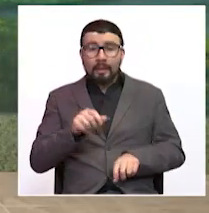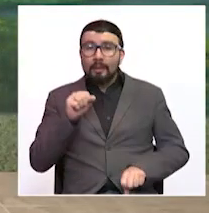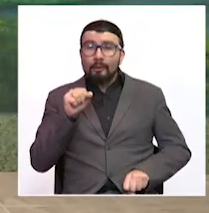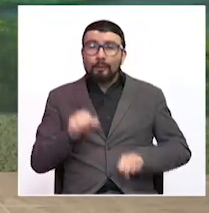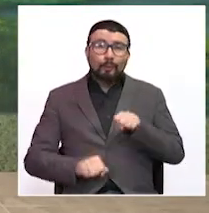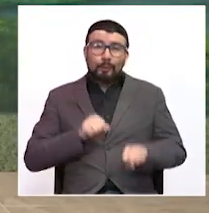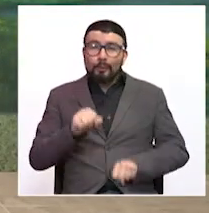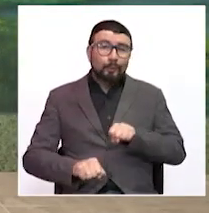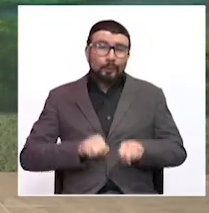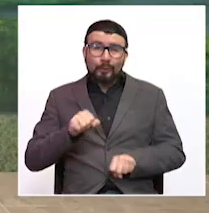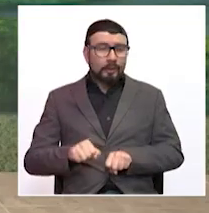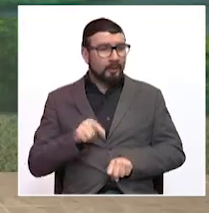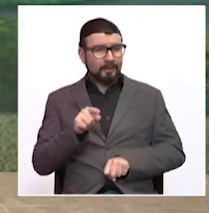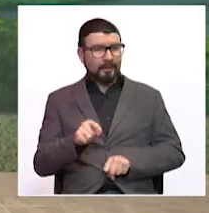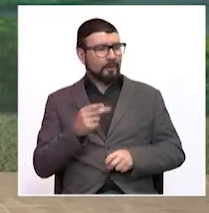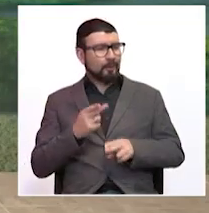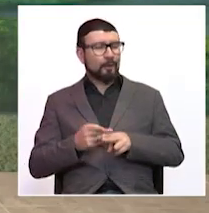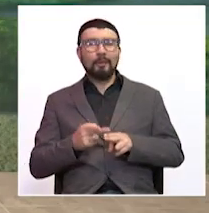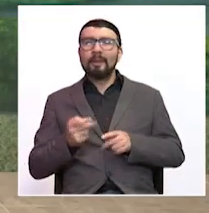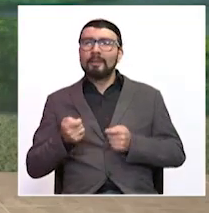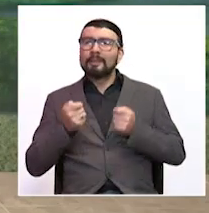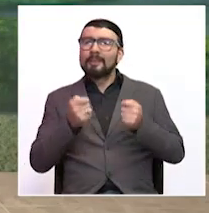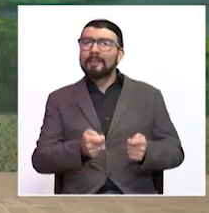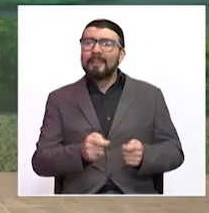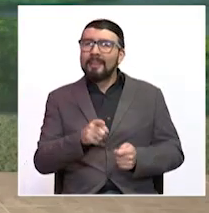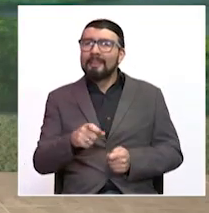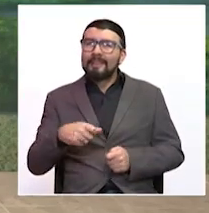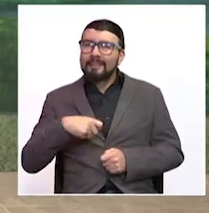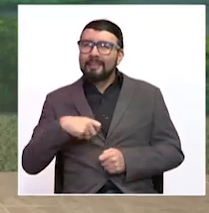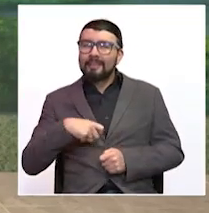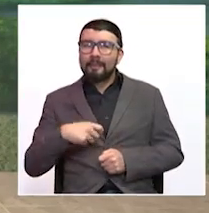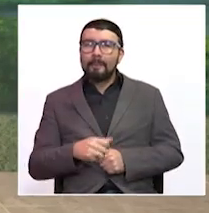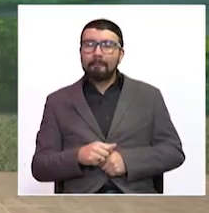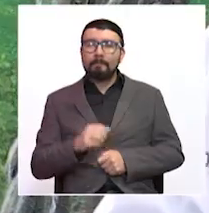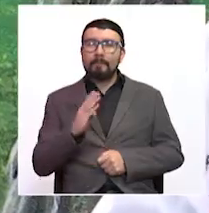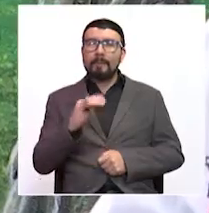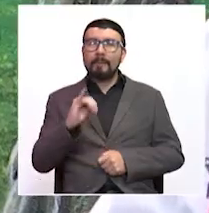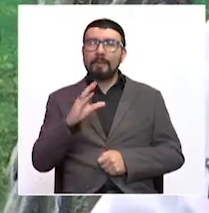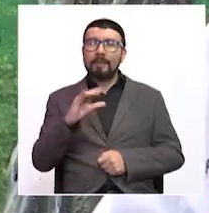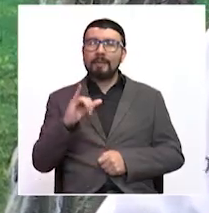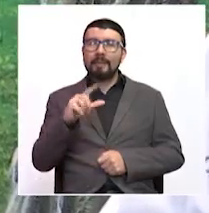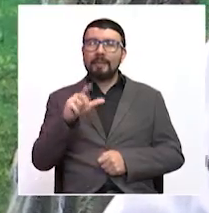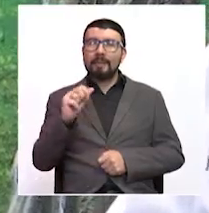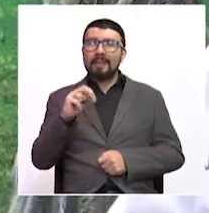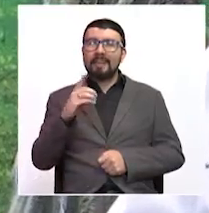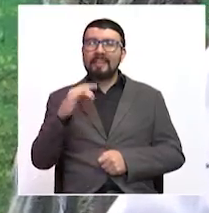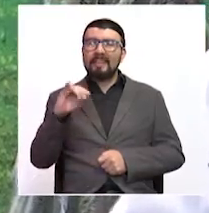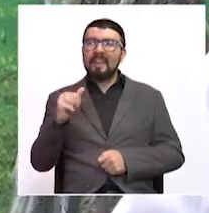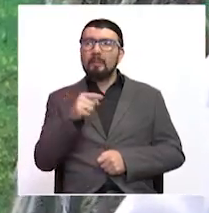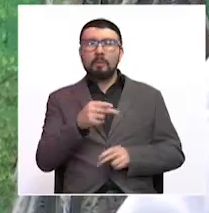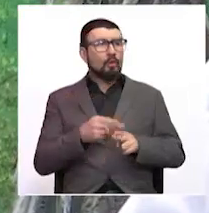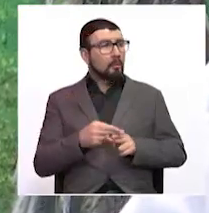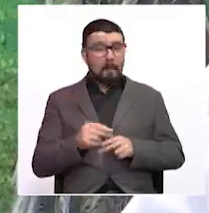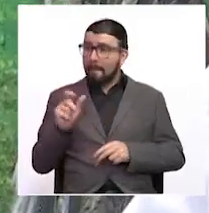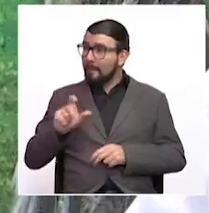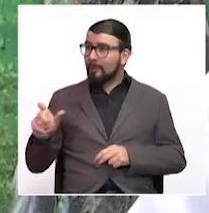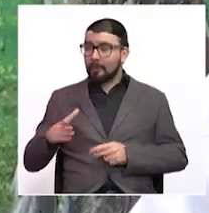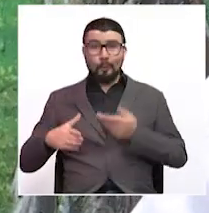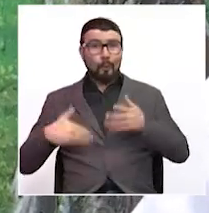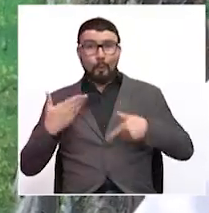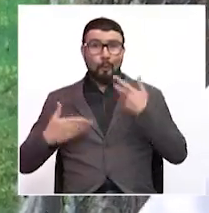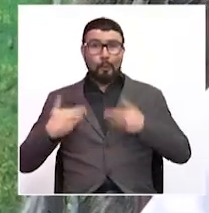que es el nombre que tiene actualmente es el de que las ternas en forma divertida